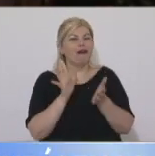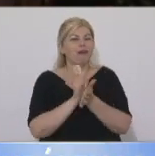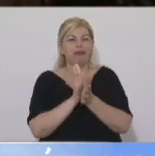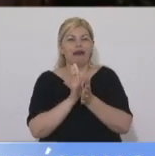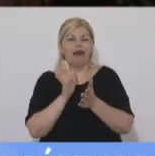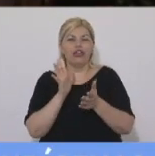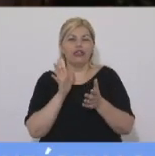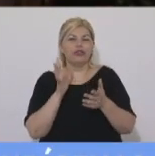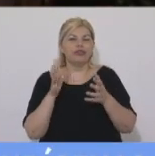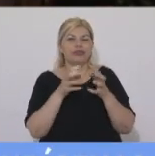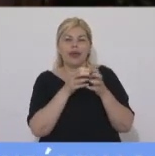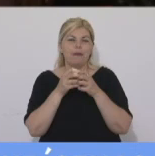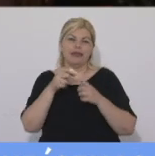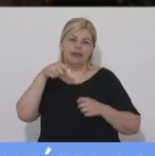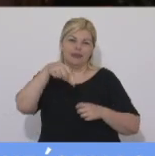porque